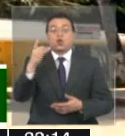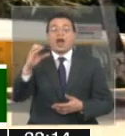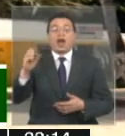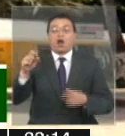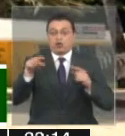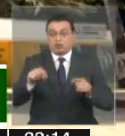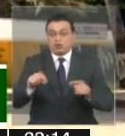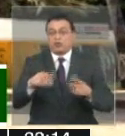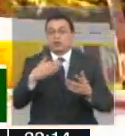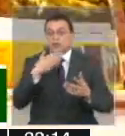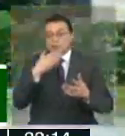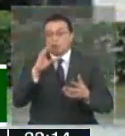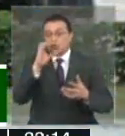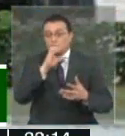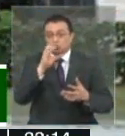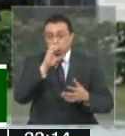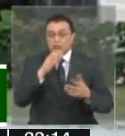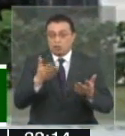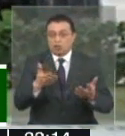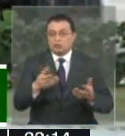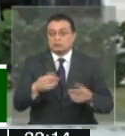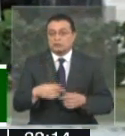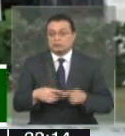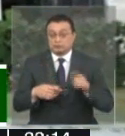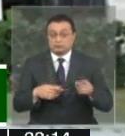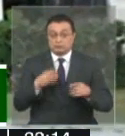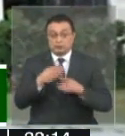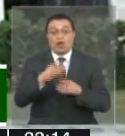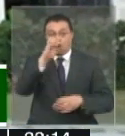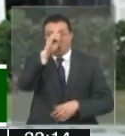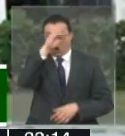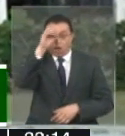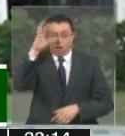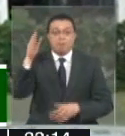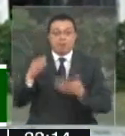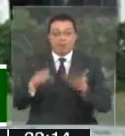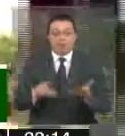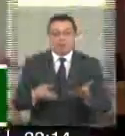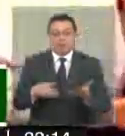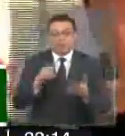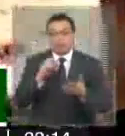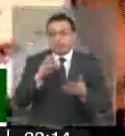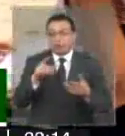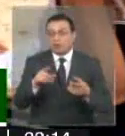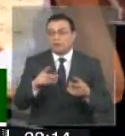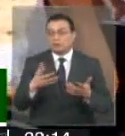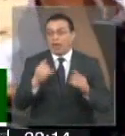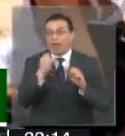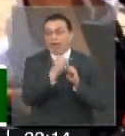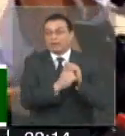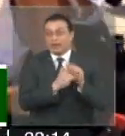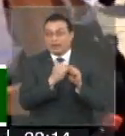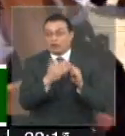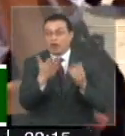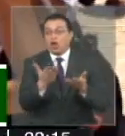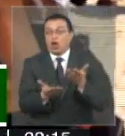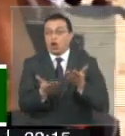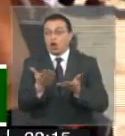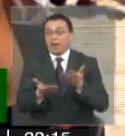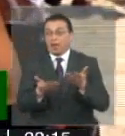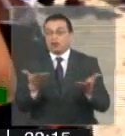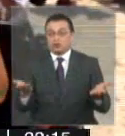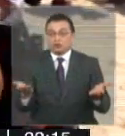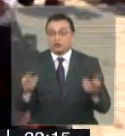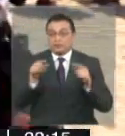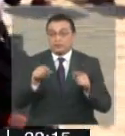está la Carito. Eso es Colombia. ¿Dónde está ahí? Colombia. Mish, está eso... internacional ya, comparando. Sí. Mira, eso